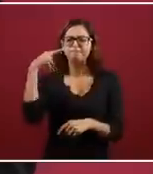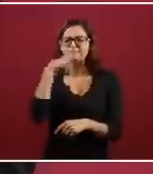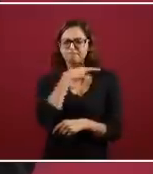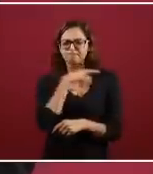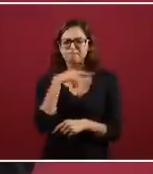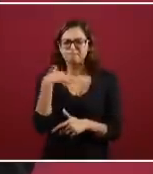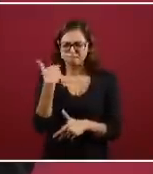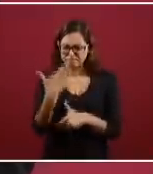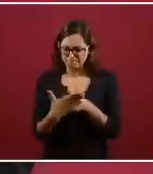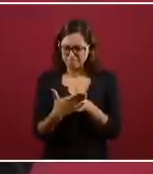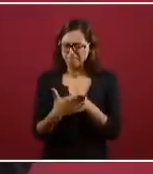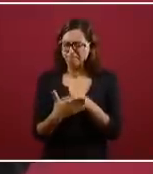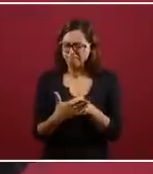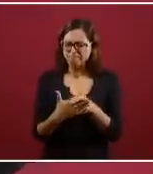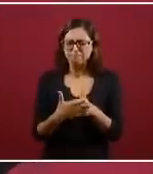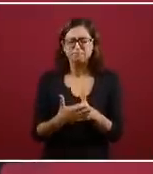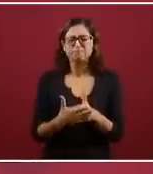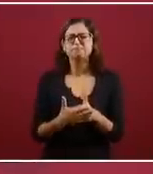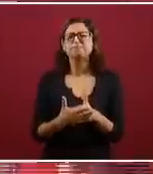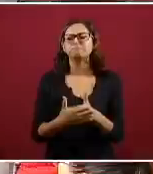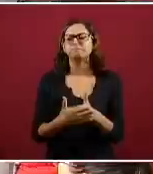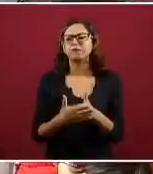a haber